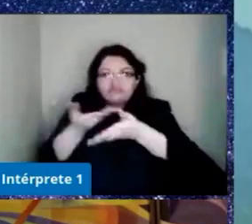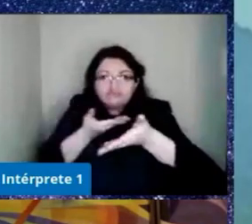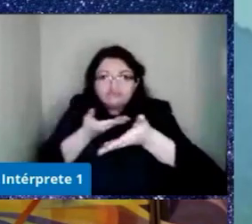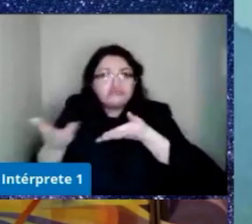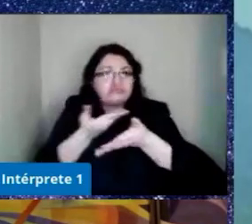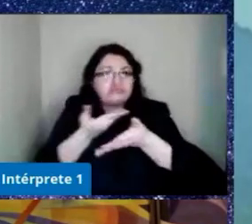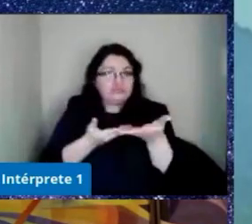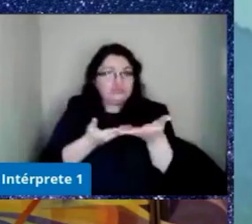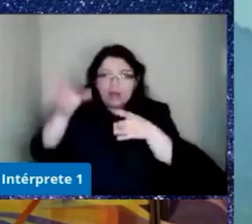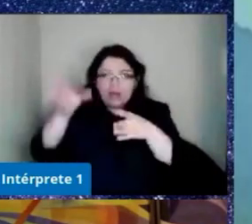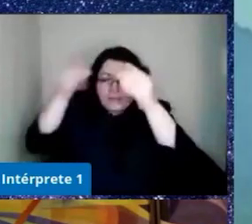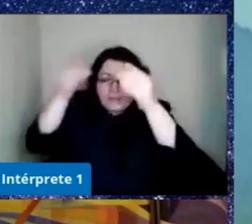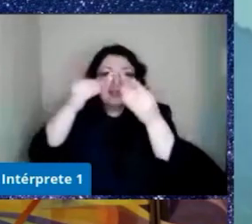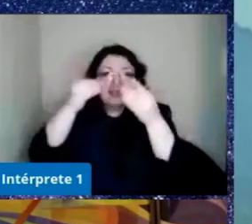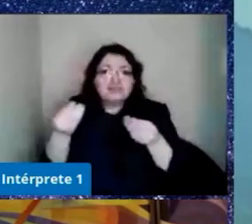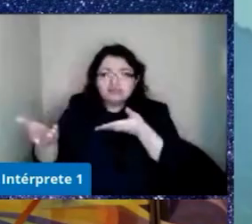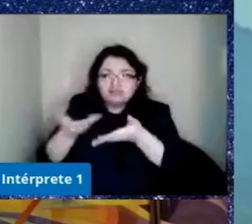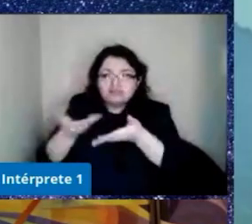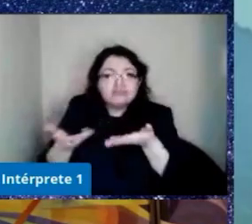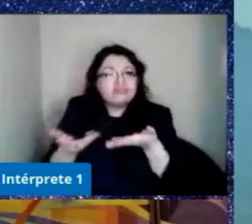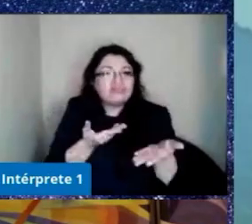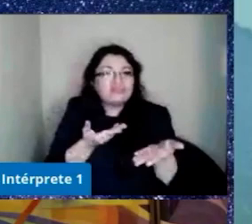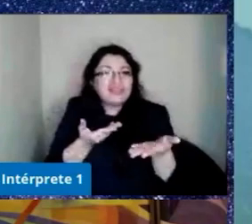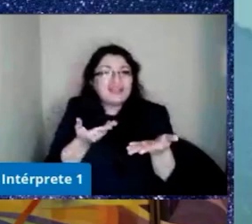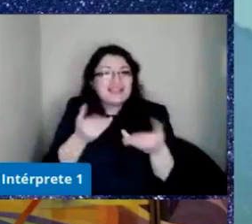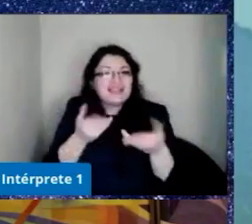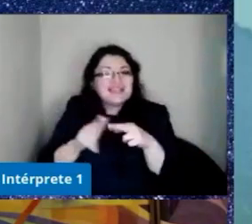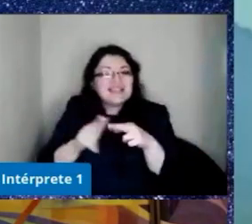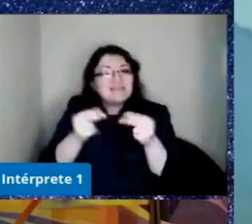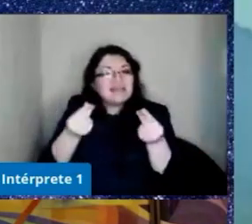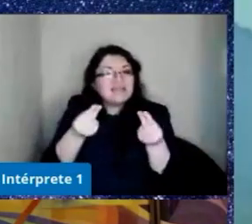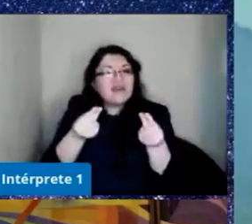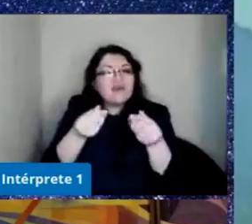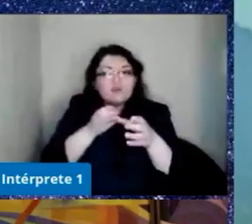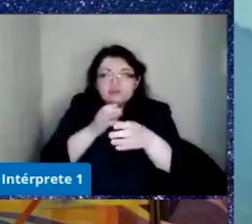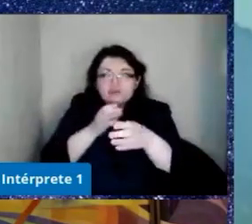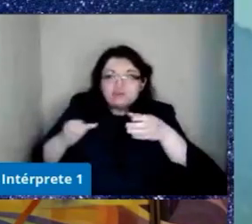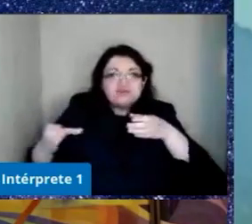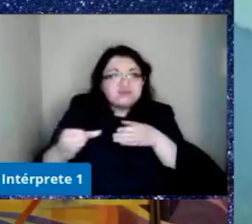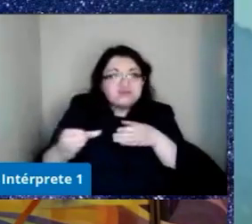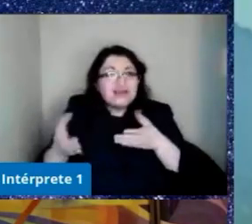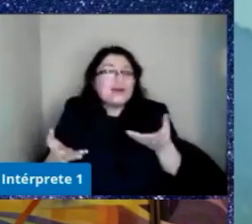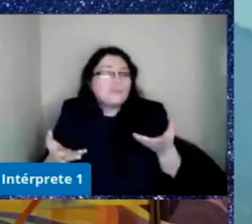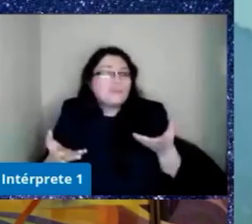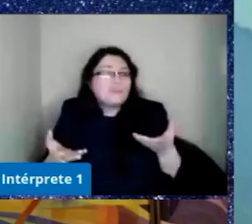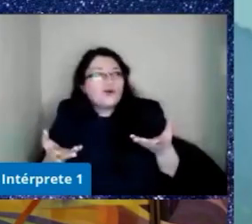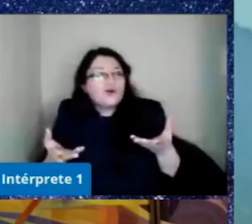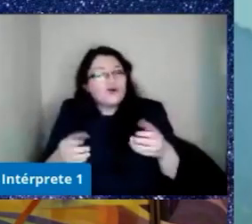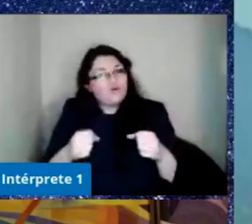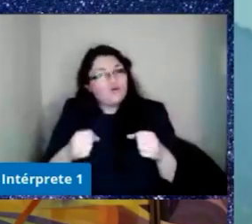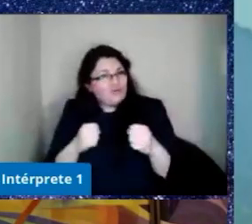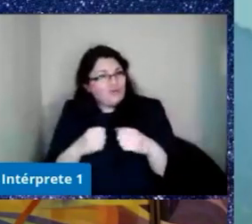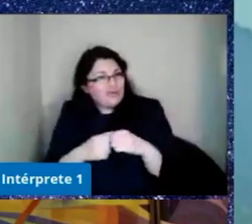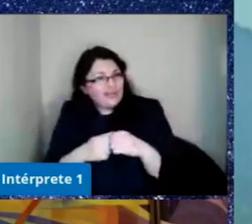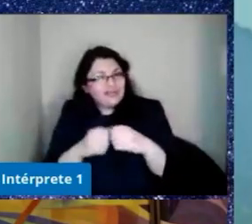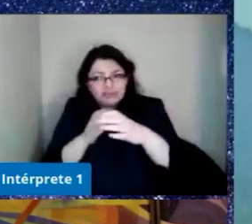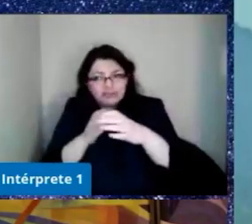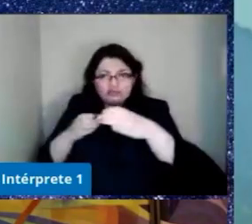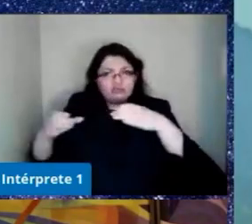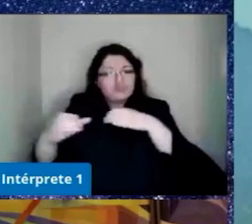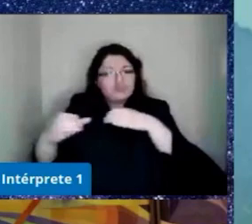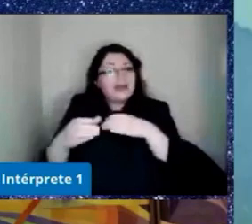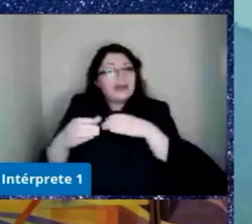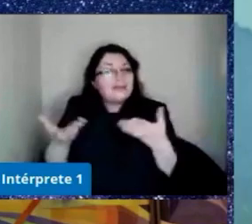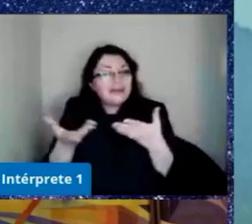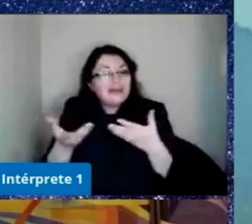ir generando una suerte de intercambio bien así como potente, para finalmente buscar las maneras